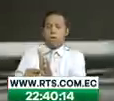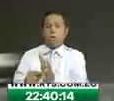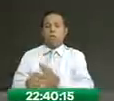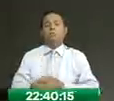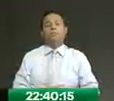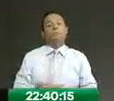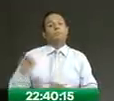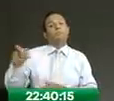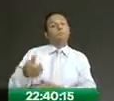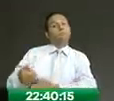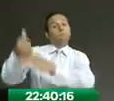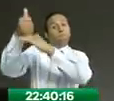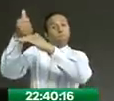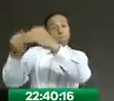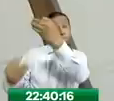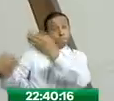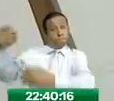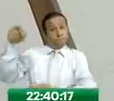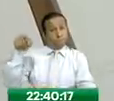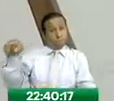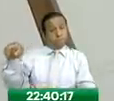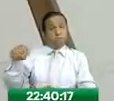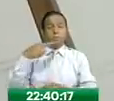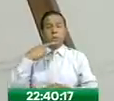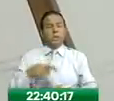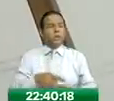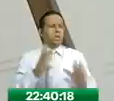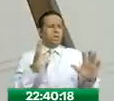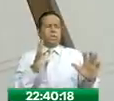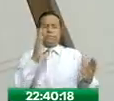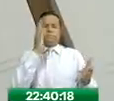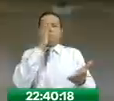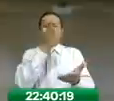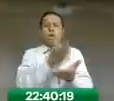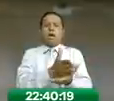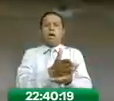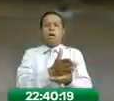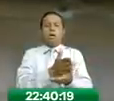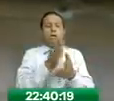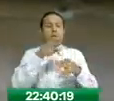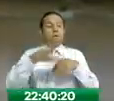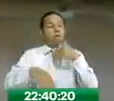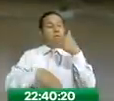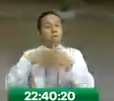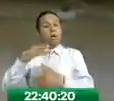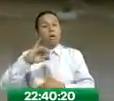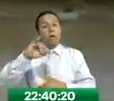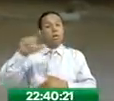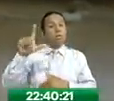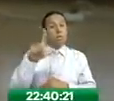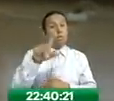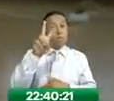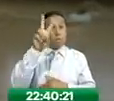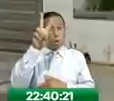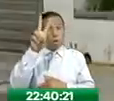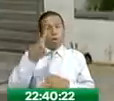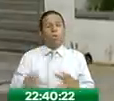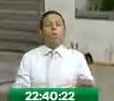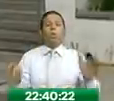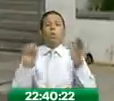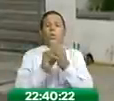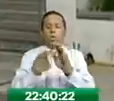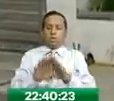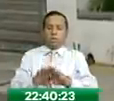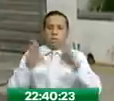del Tribunal de la Corte Nacional de Justicia, la audiencia se reinstalará este 2 de julio a las 10:30.